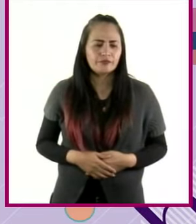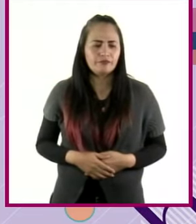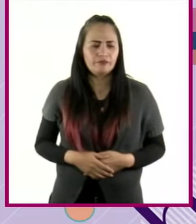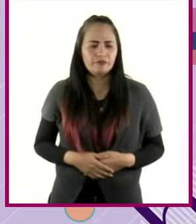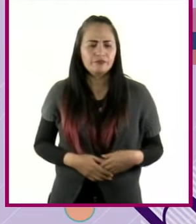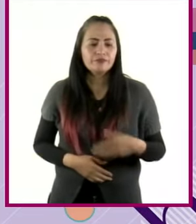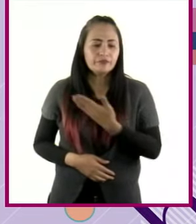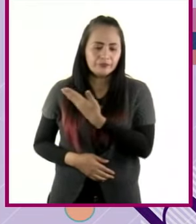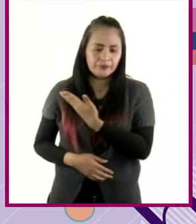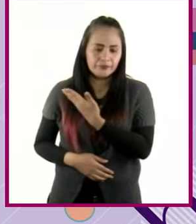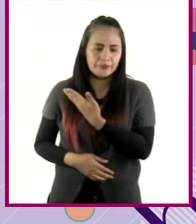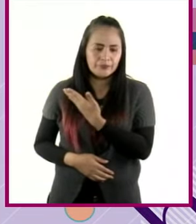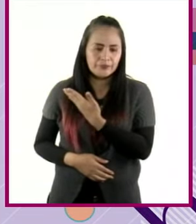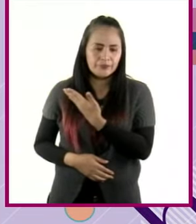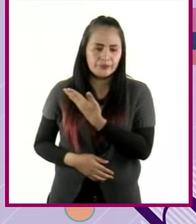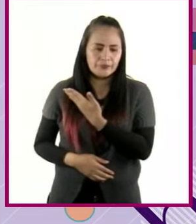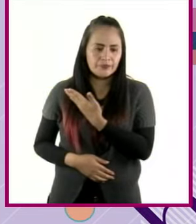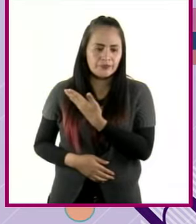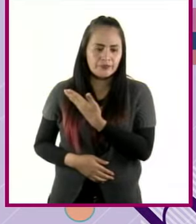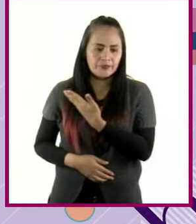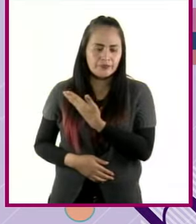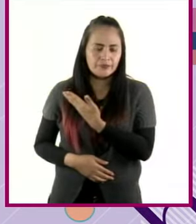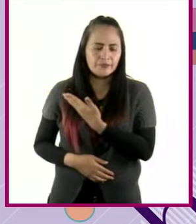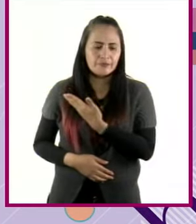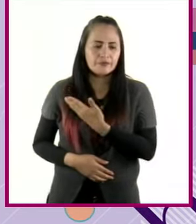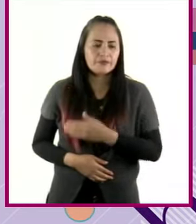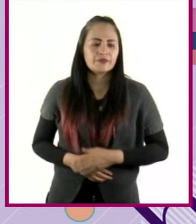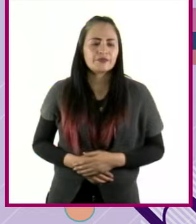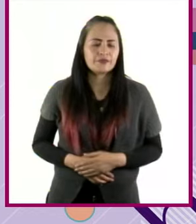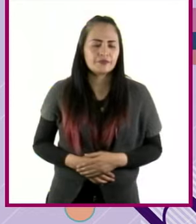No te he dado ni un lugar determinado, ni un